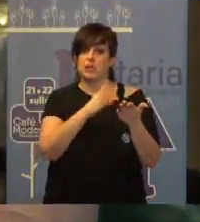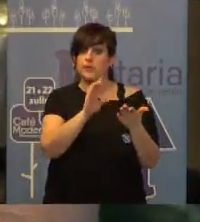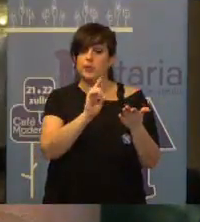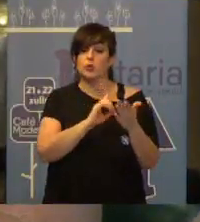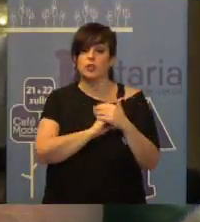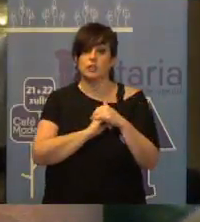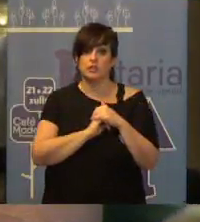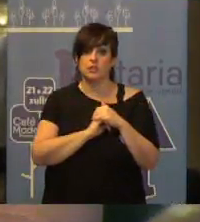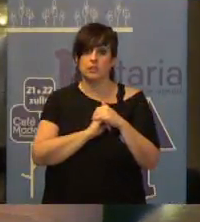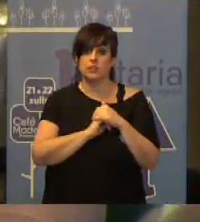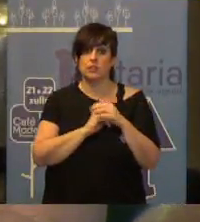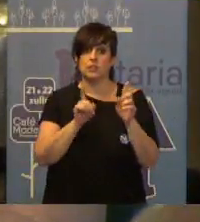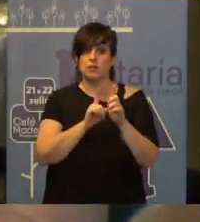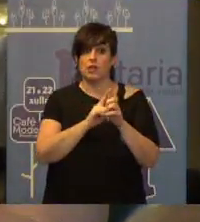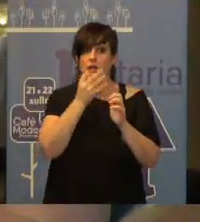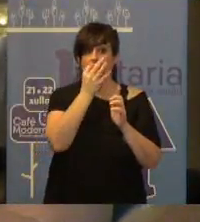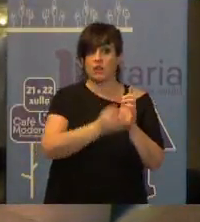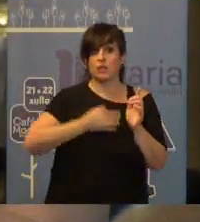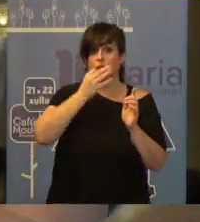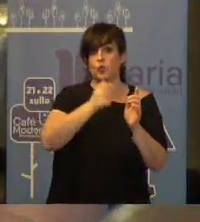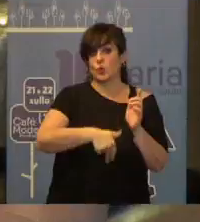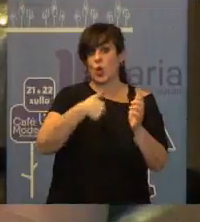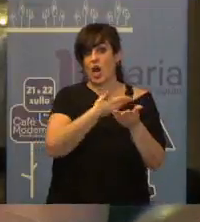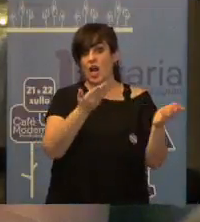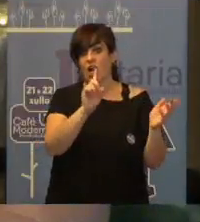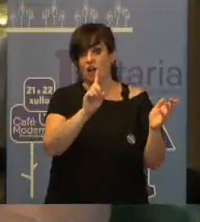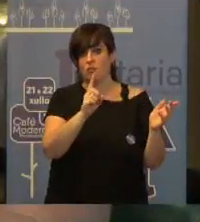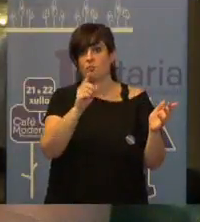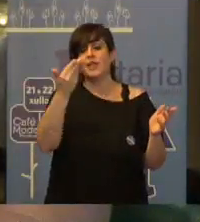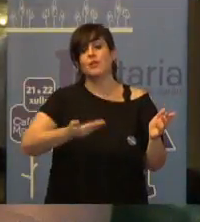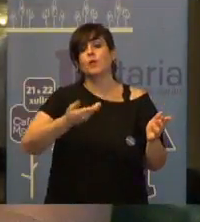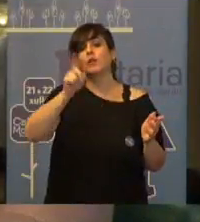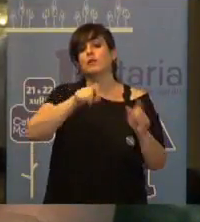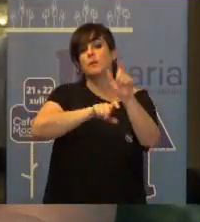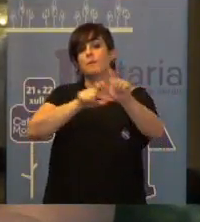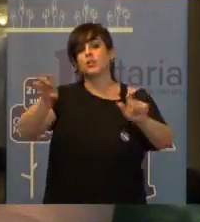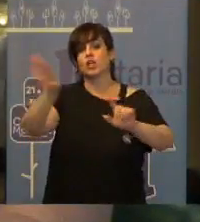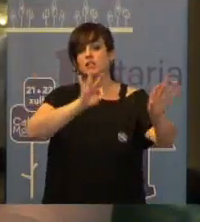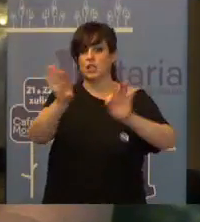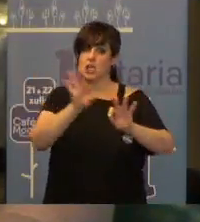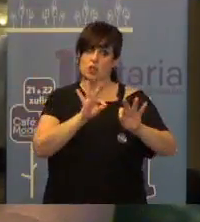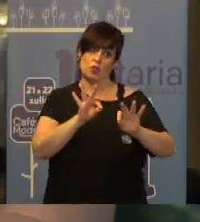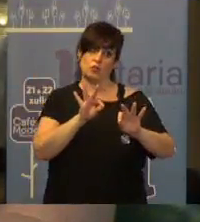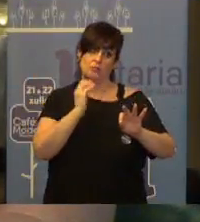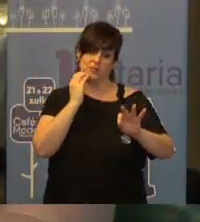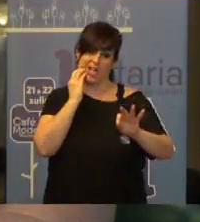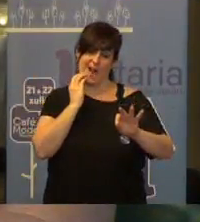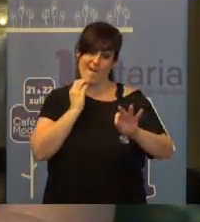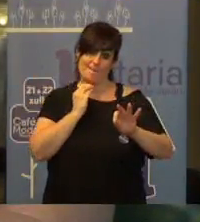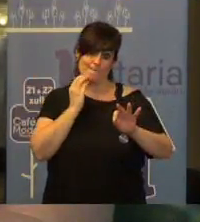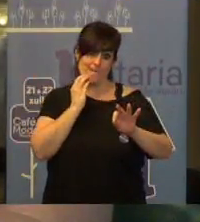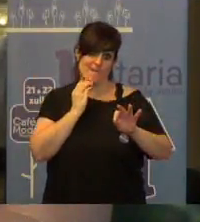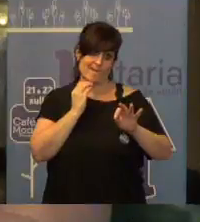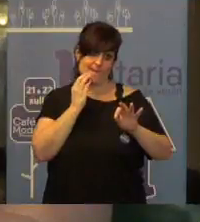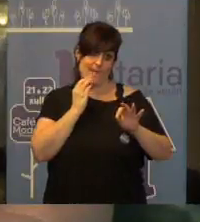discurso xenérico, como máis ben a pronunciación concreta e despois a selección de personal que fa que eso se